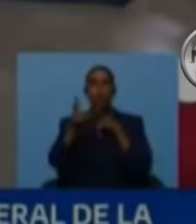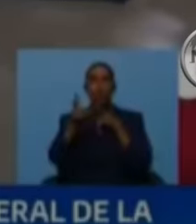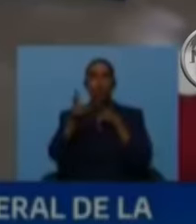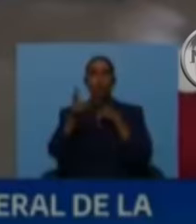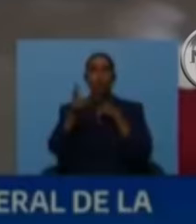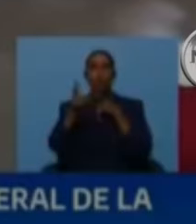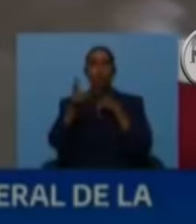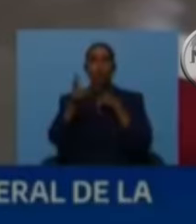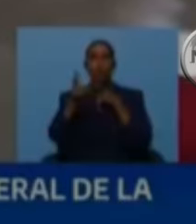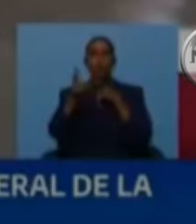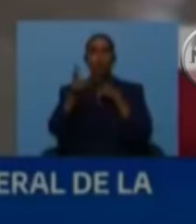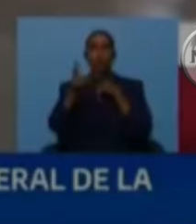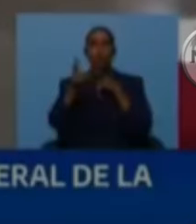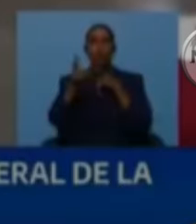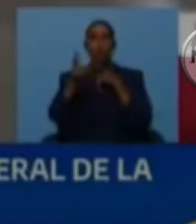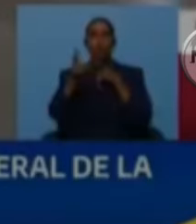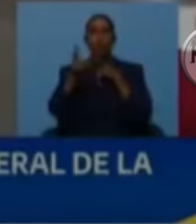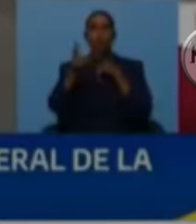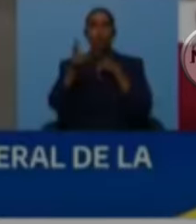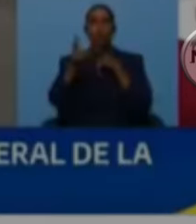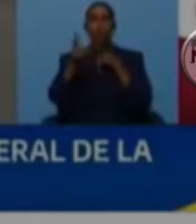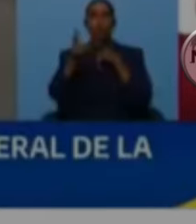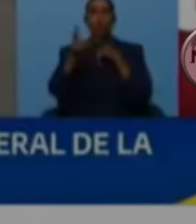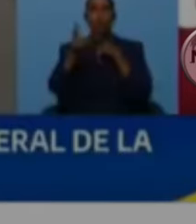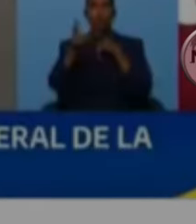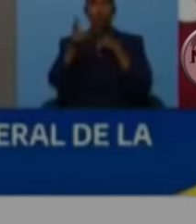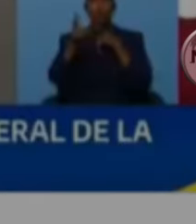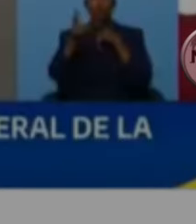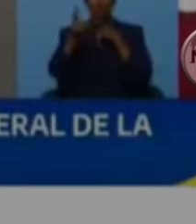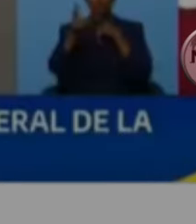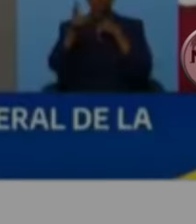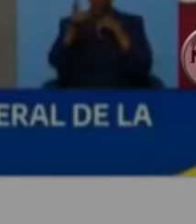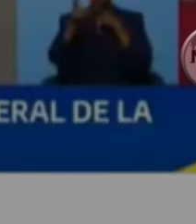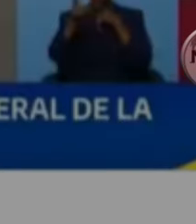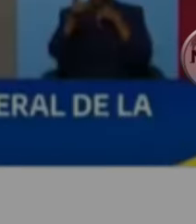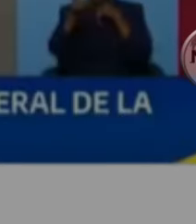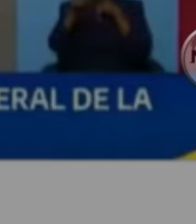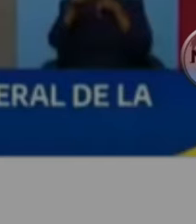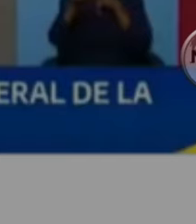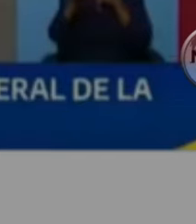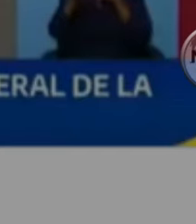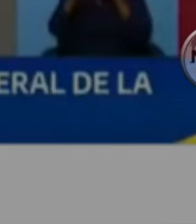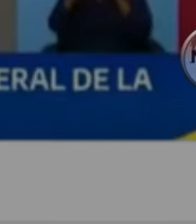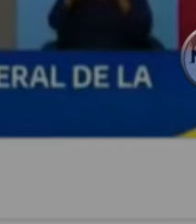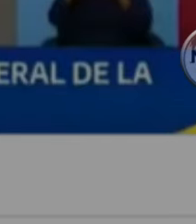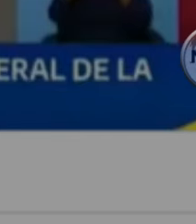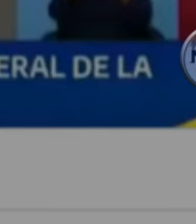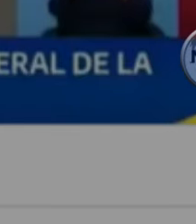Diosdado Cabello todo el aparato de represión y persecución, designándolo como ministro de Relaciones Interiores, Justicia y